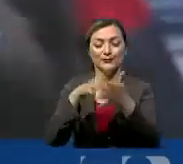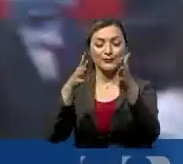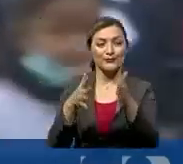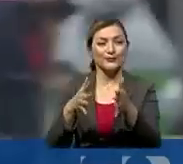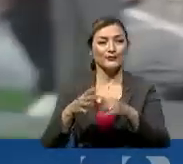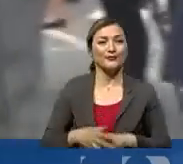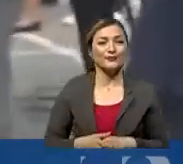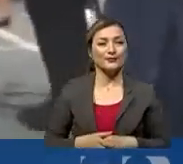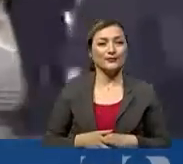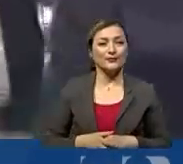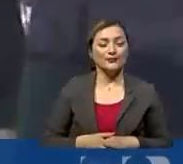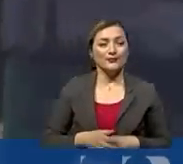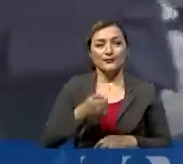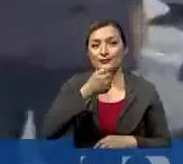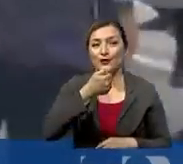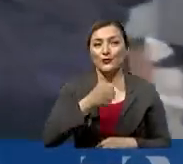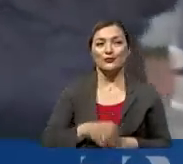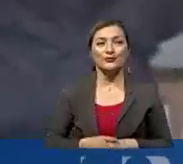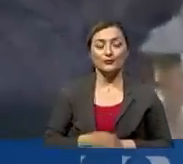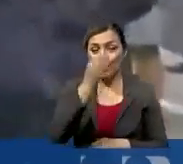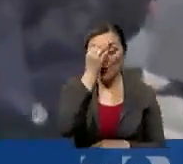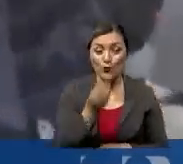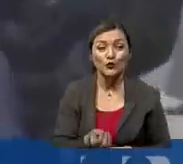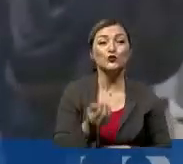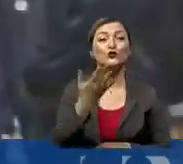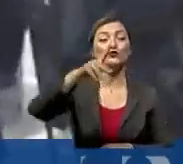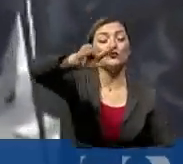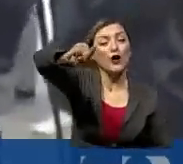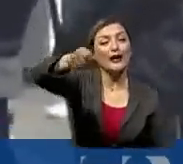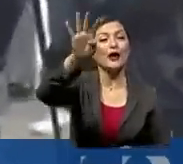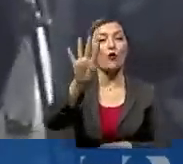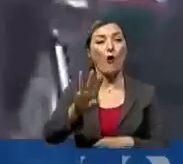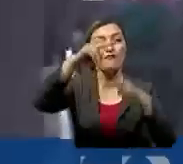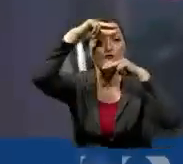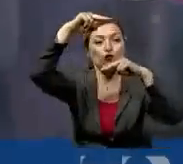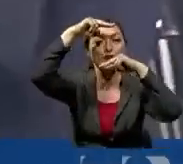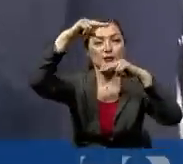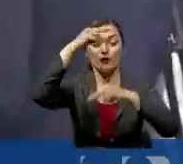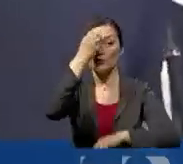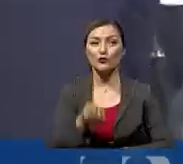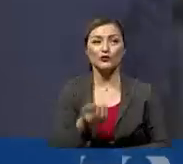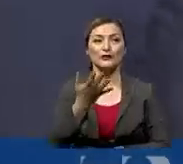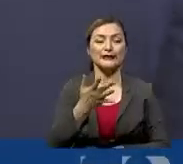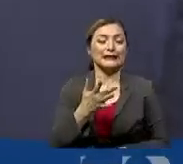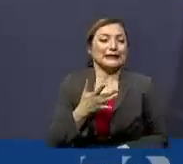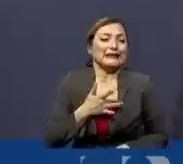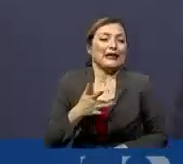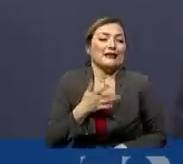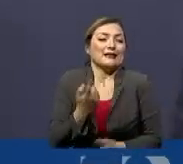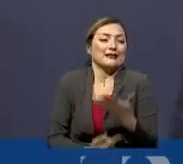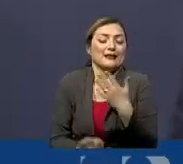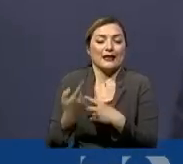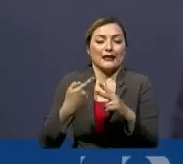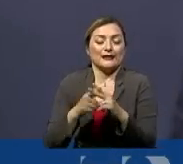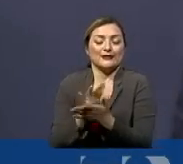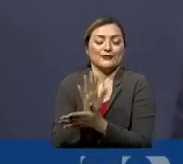Pocho, si nos acompaña, para que nos cuenten cómo está. Muy buenos días, estamos en vivo para el noticiero de Teleamazonas. Cuéntenos, ¿cuáles son las sensaciones de este inicio